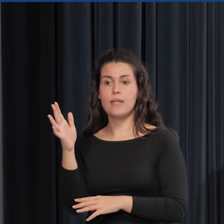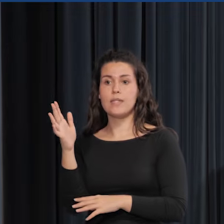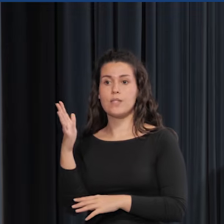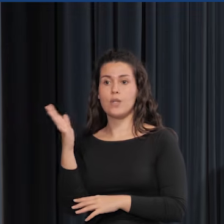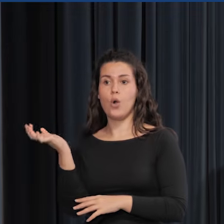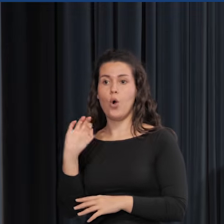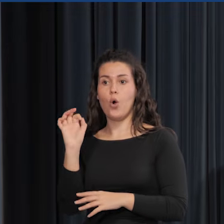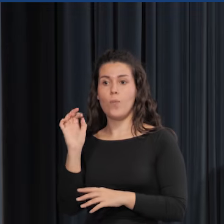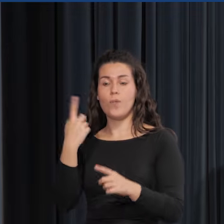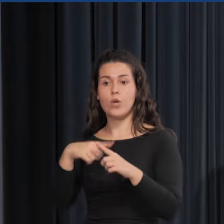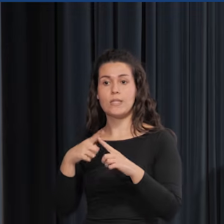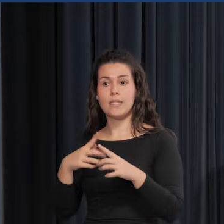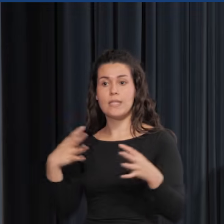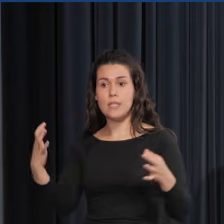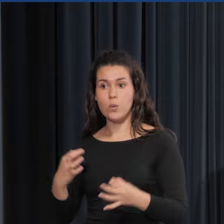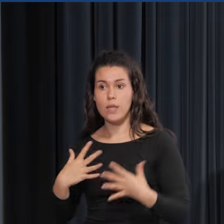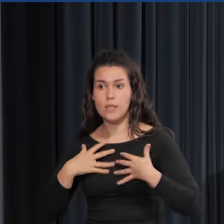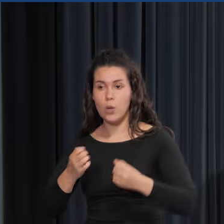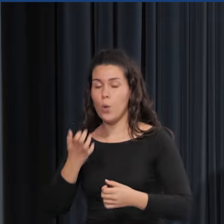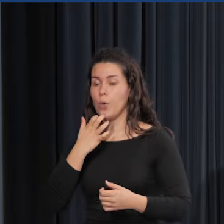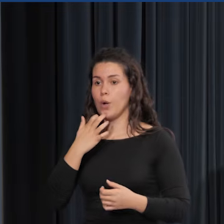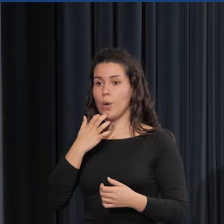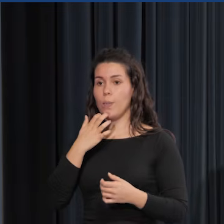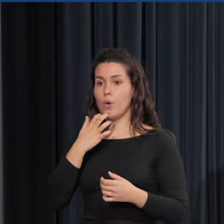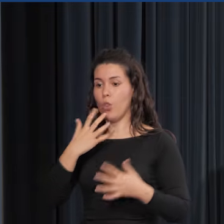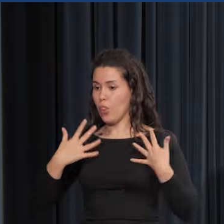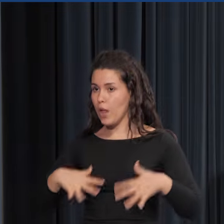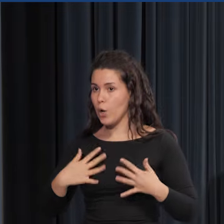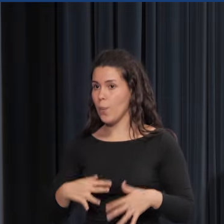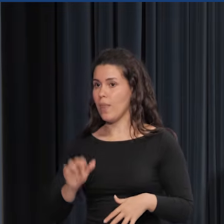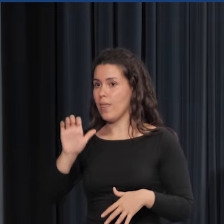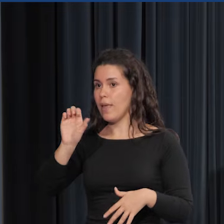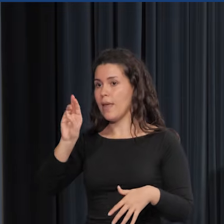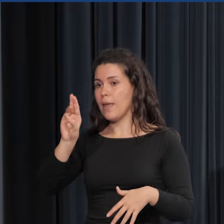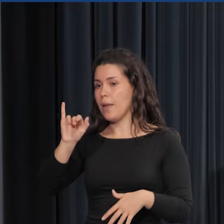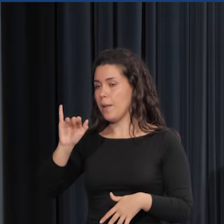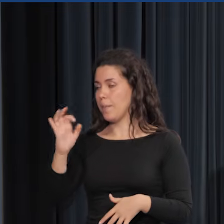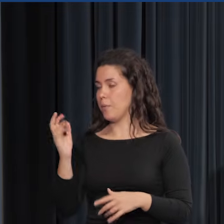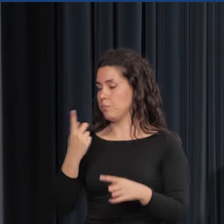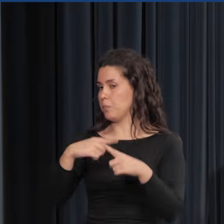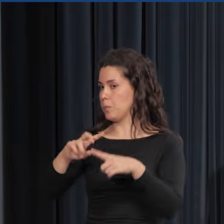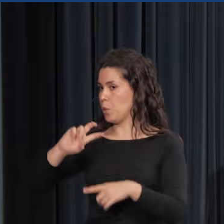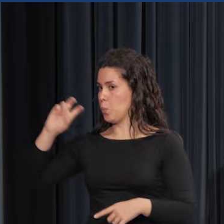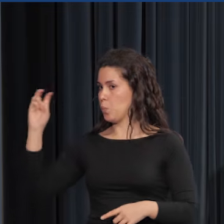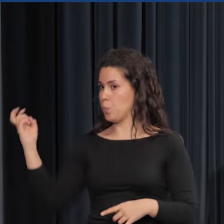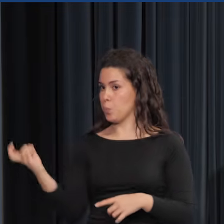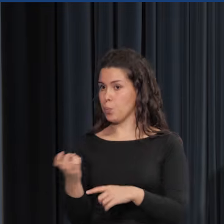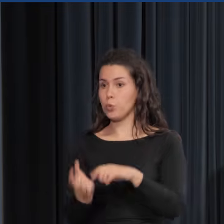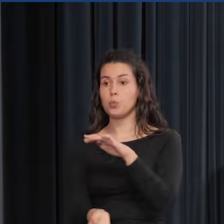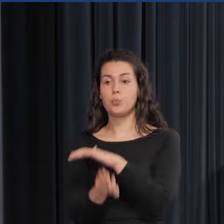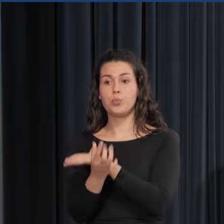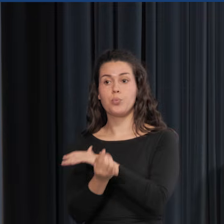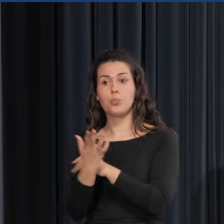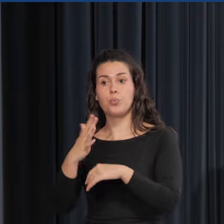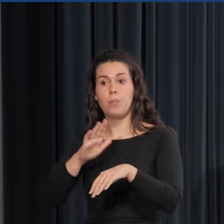haber en materia de seguridad y salud, tanto en equipos de protección individual, etcétera, etcétera, y donde damos toda la